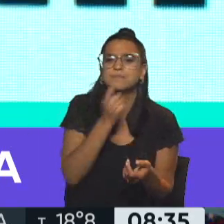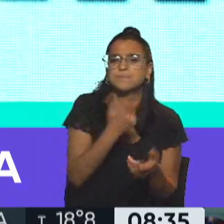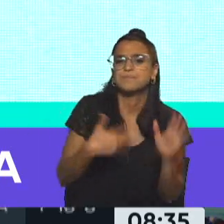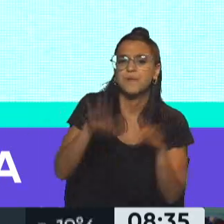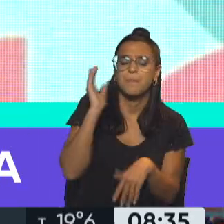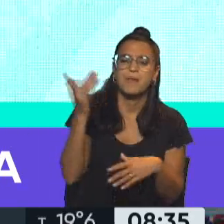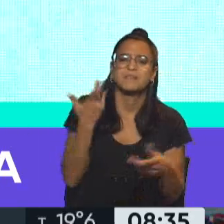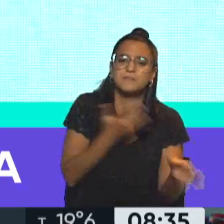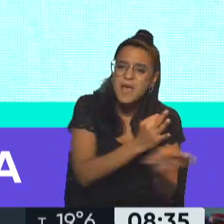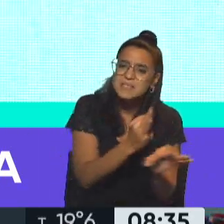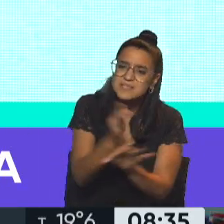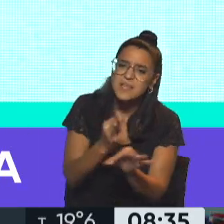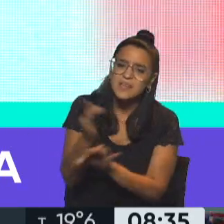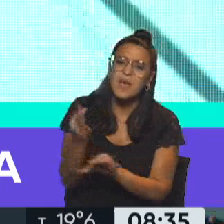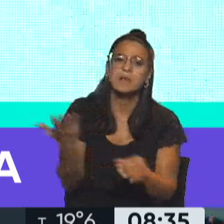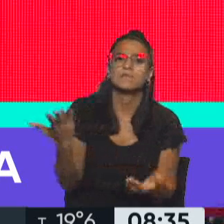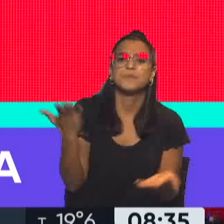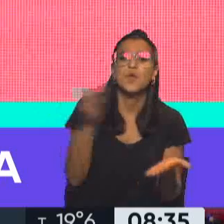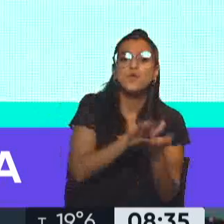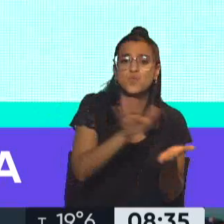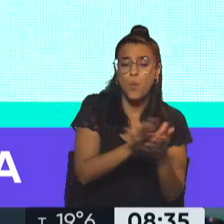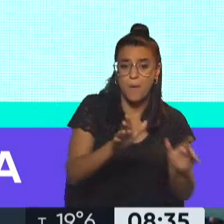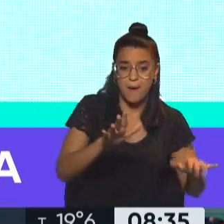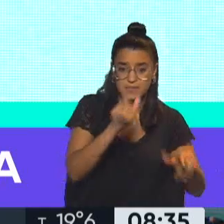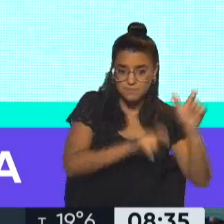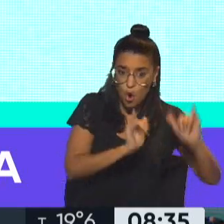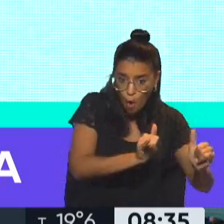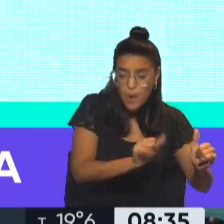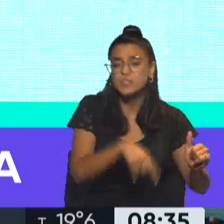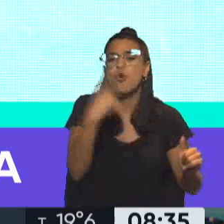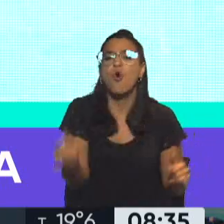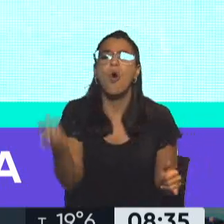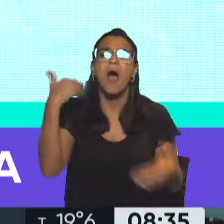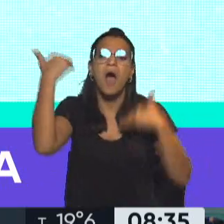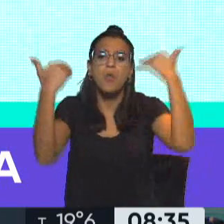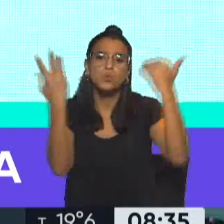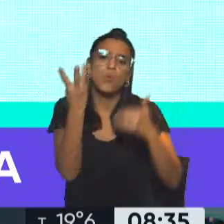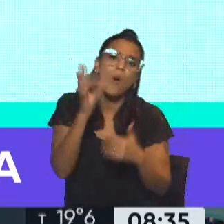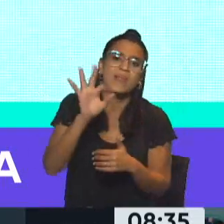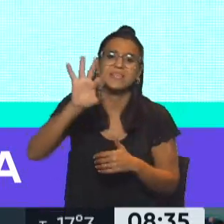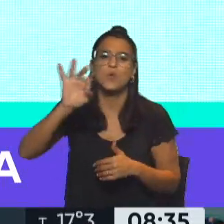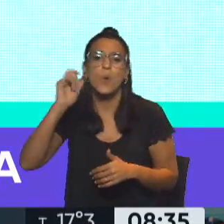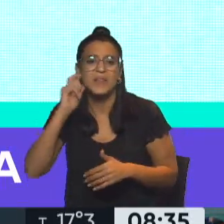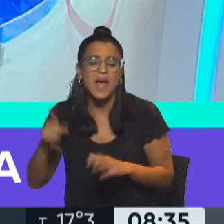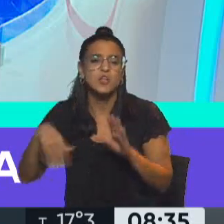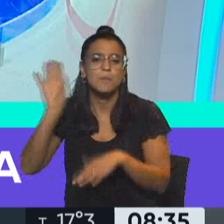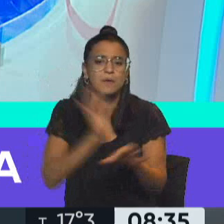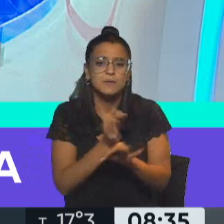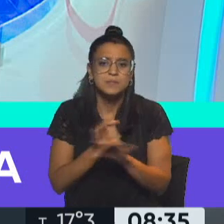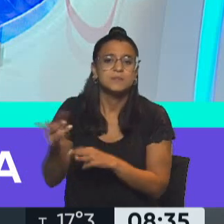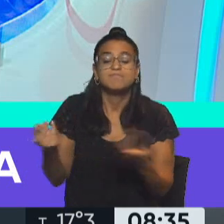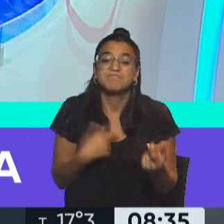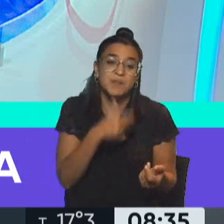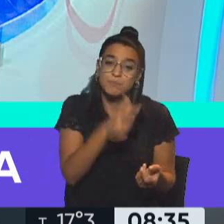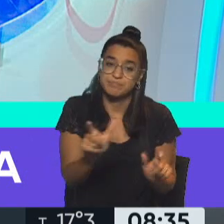concientizar sobre el sida las nuevas generaciones o a los adultos promediando a los 40 y 50 años que preguntas sin